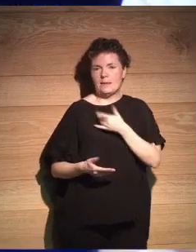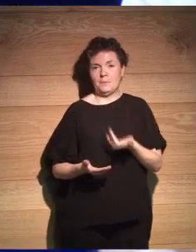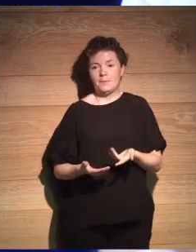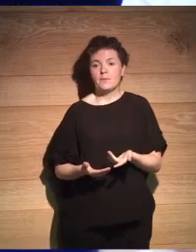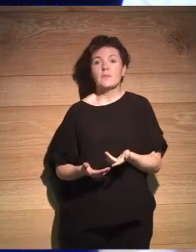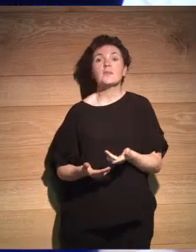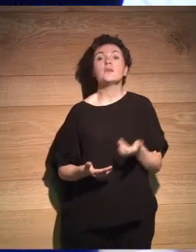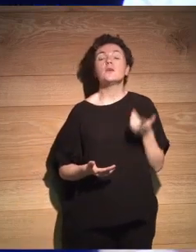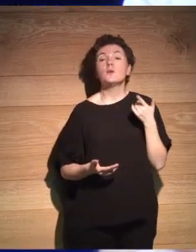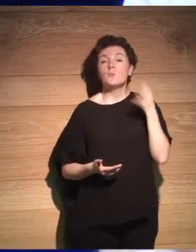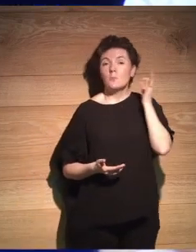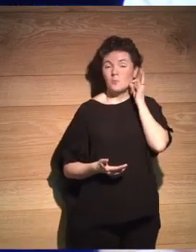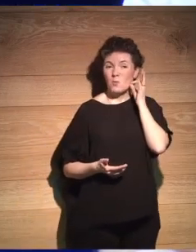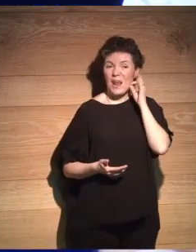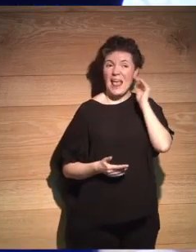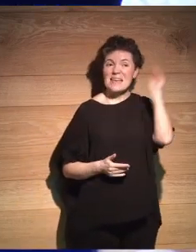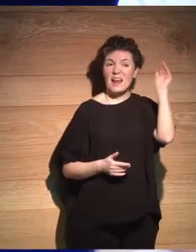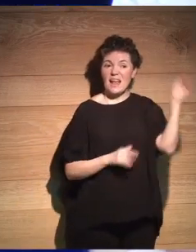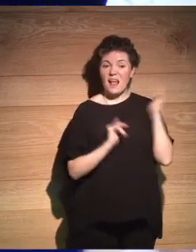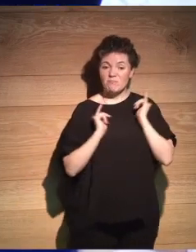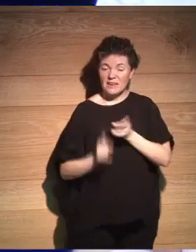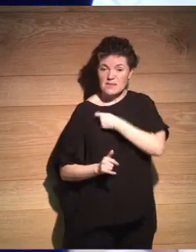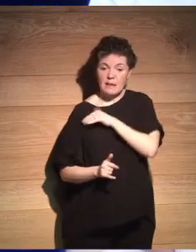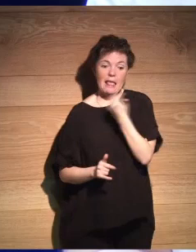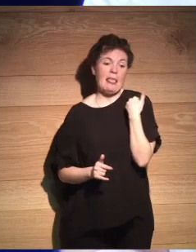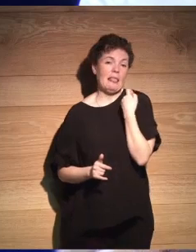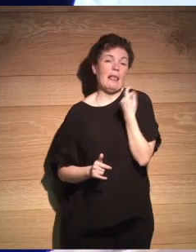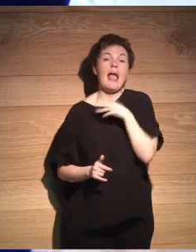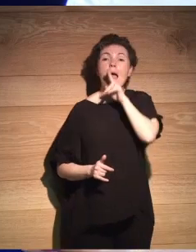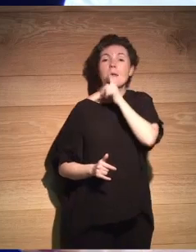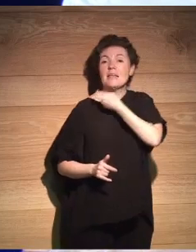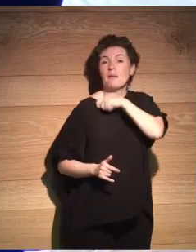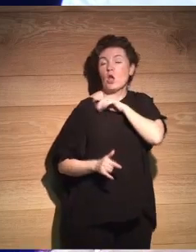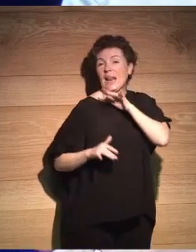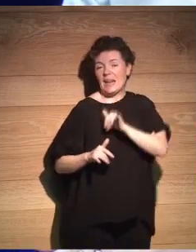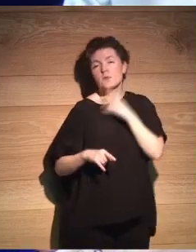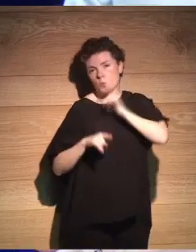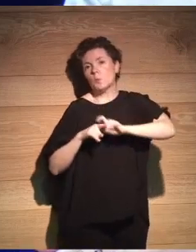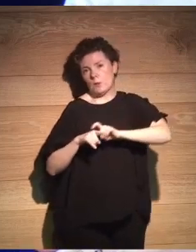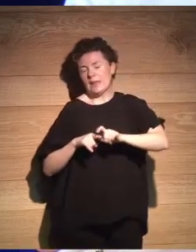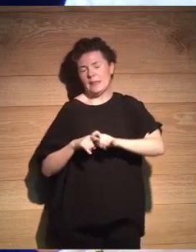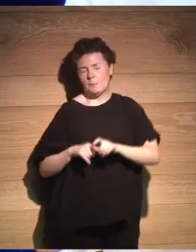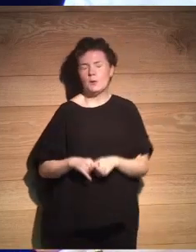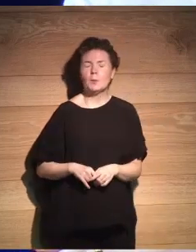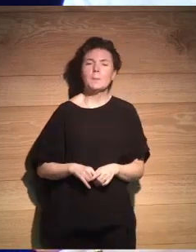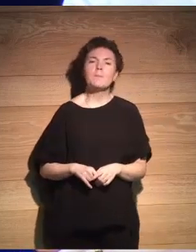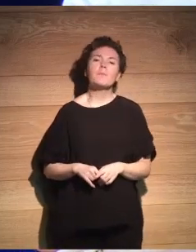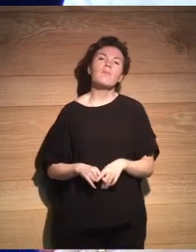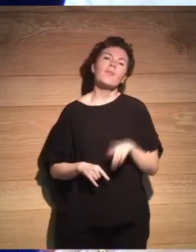todo viniendo de parte de una Kiri que acaba de llegar y ni hablaba la lengua y todo eso, algo muy típico que suele ocurrir.